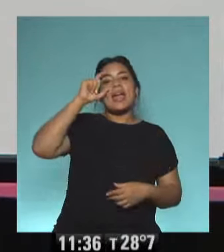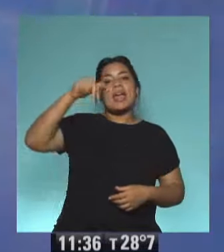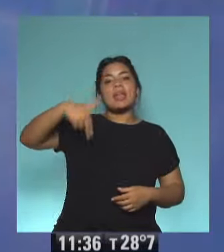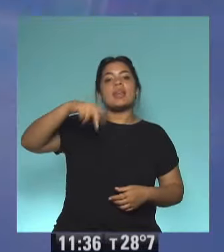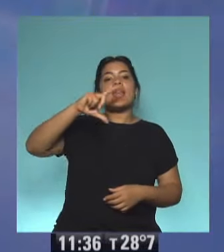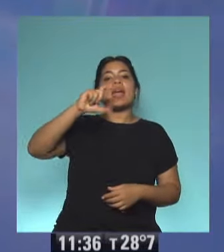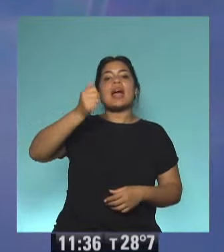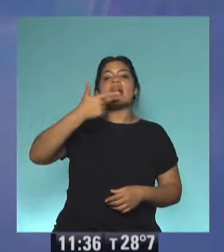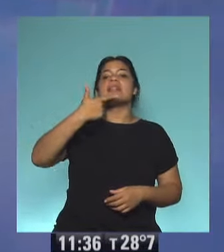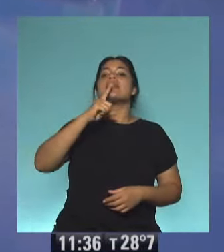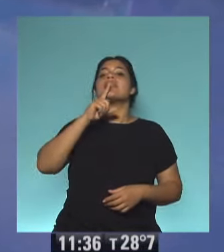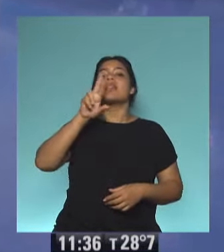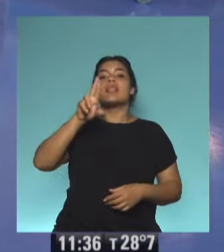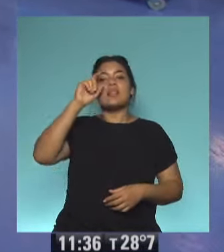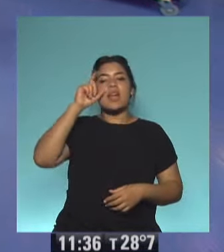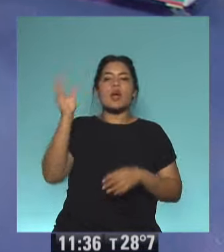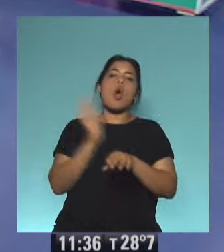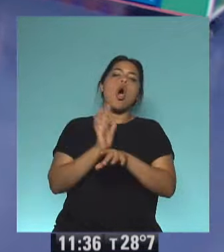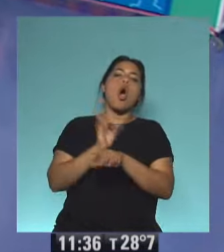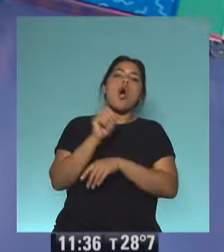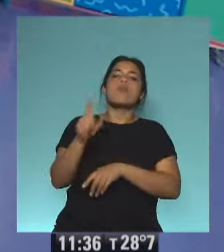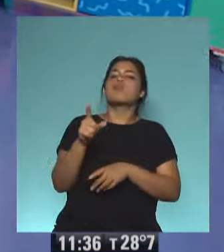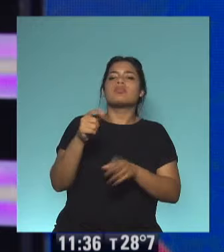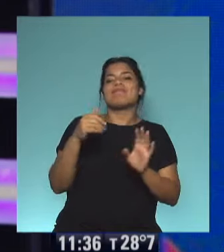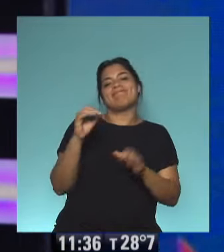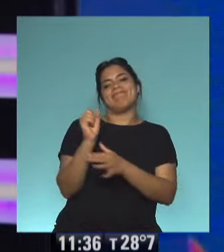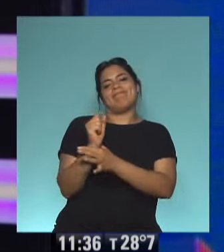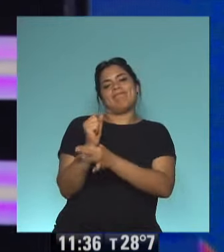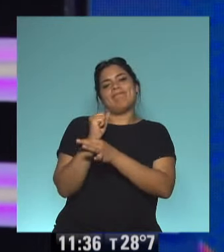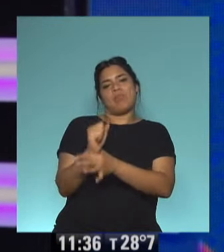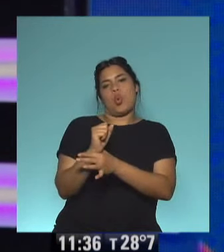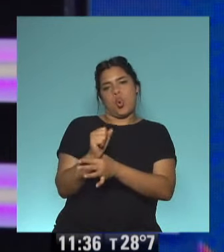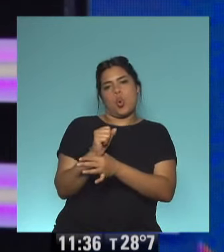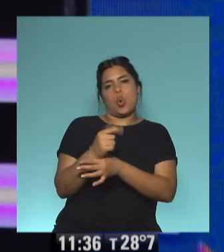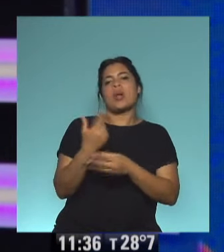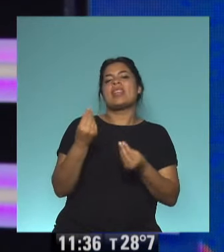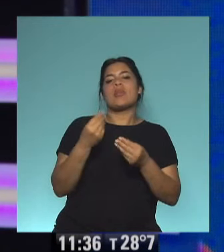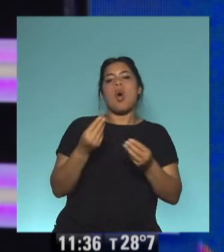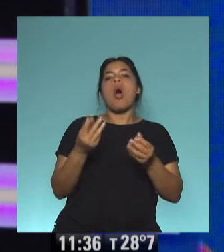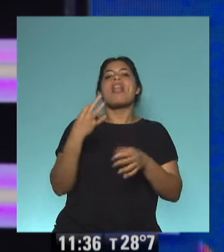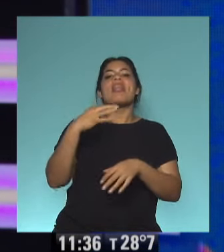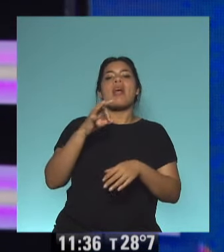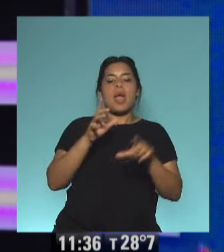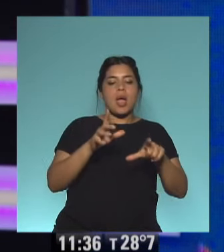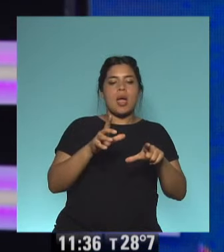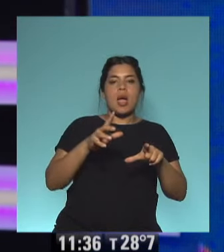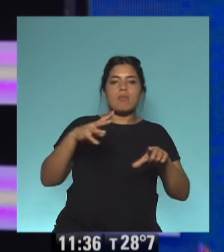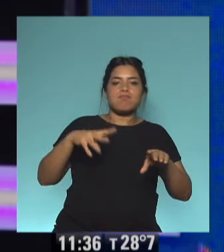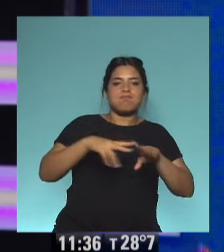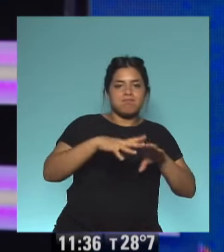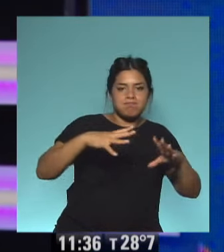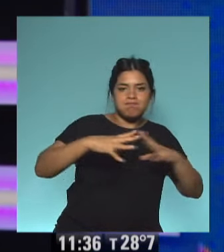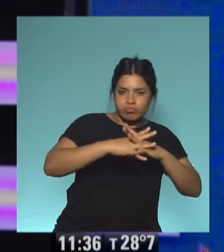acá, encastre como este. Claro. Ah, ahí está. Que son muy clásicos cuando somos chiquititos y chiquititas para poder encastrar